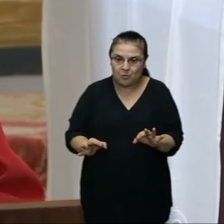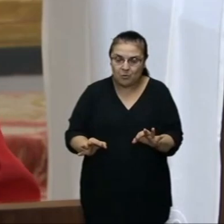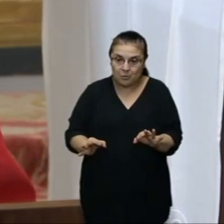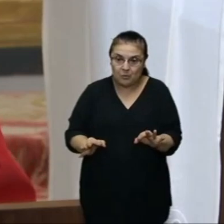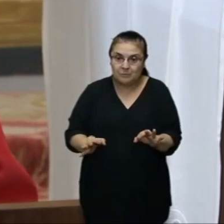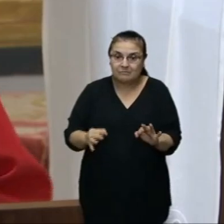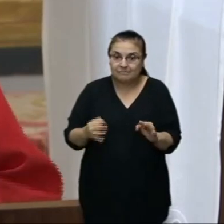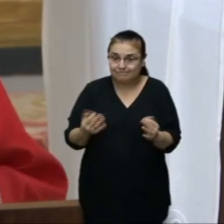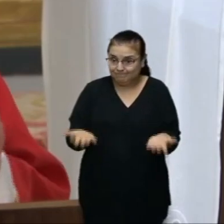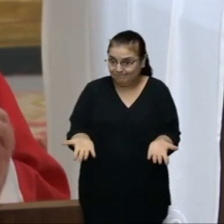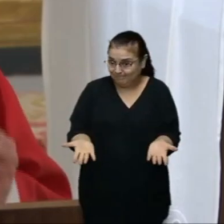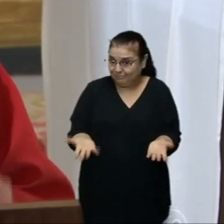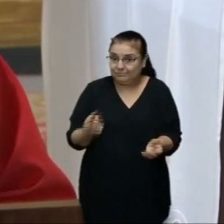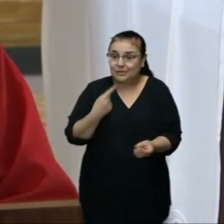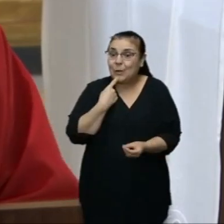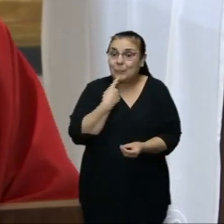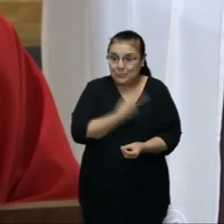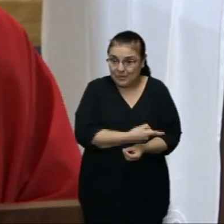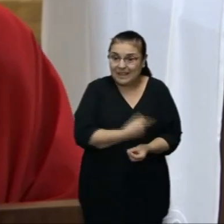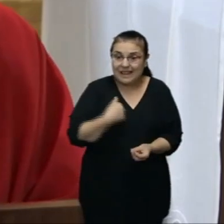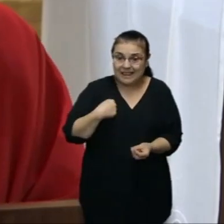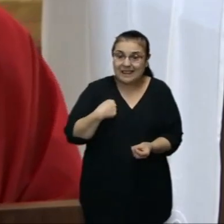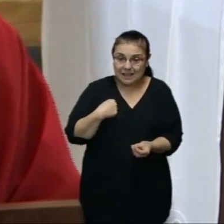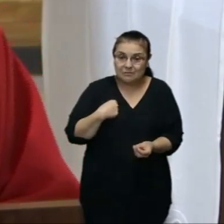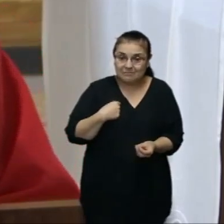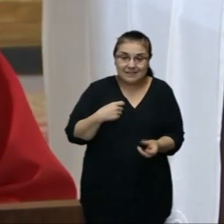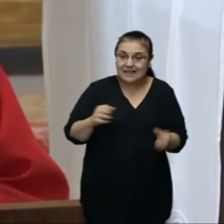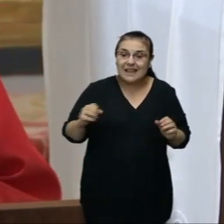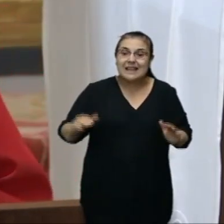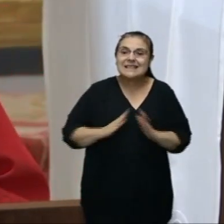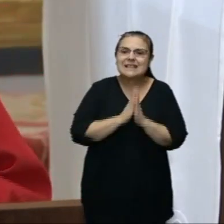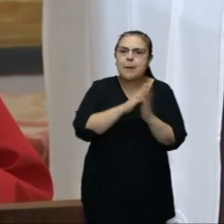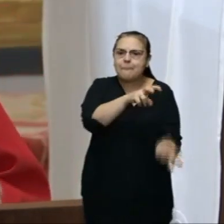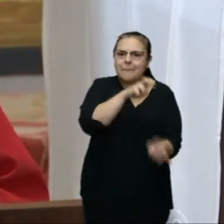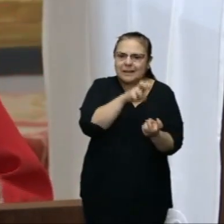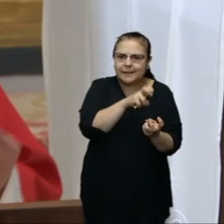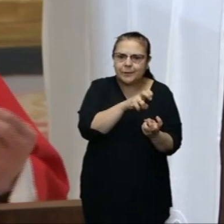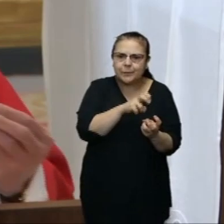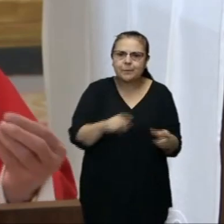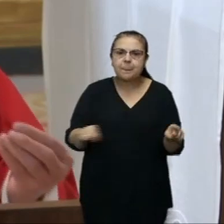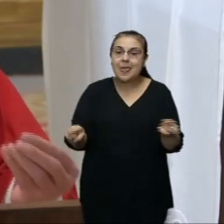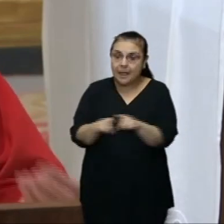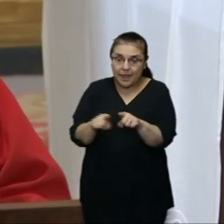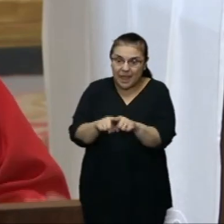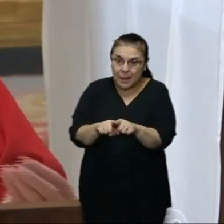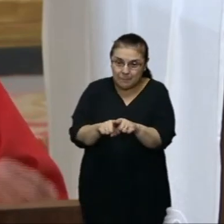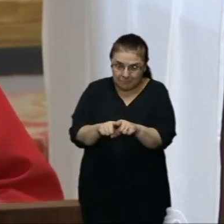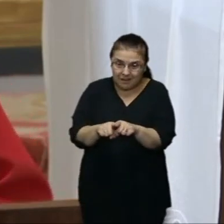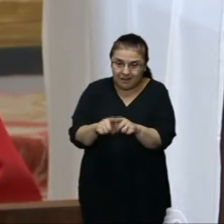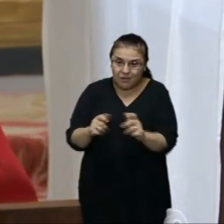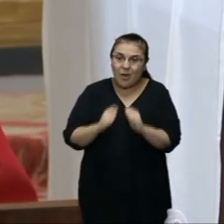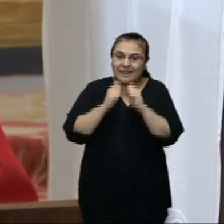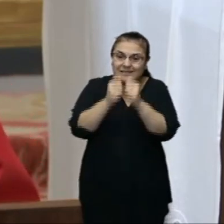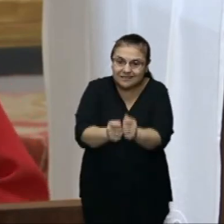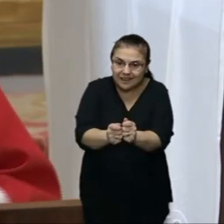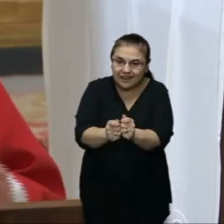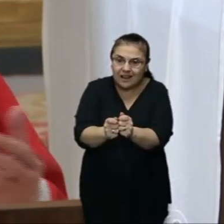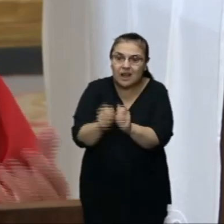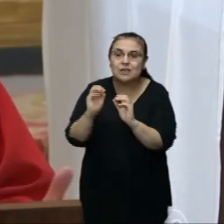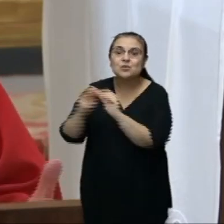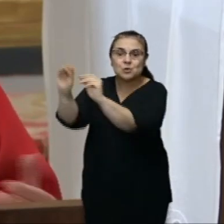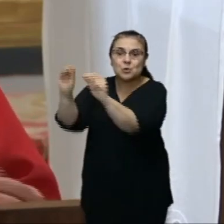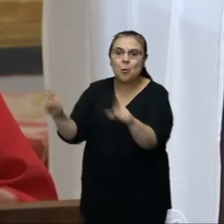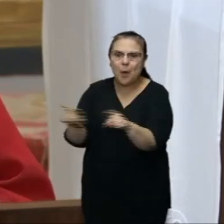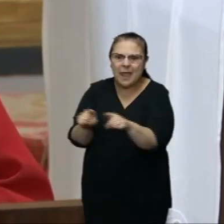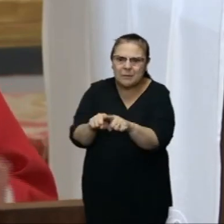van, como dice el propio San Mateo, el hermano entregará a su hermano a la muerte, el